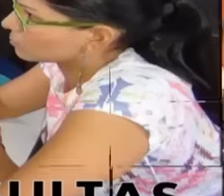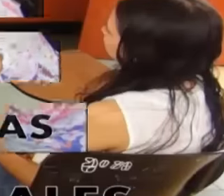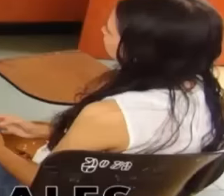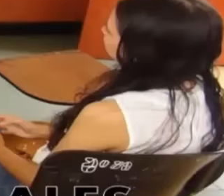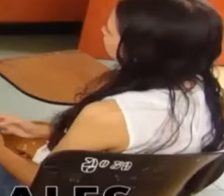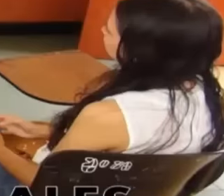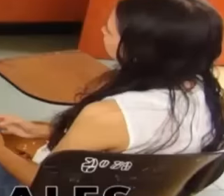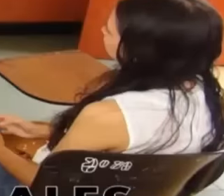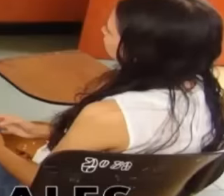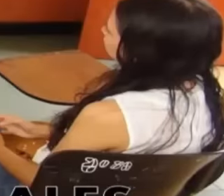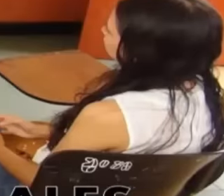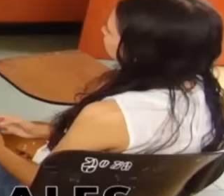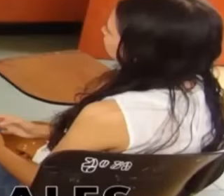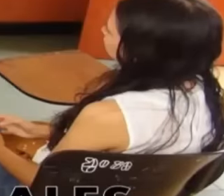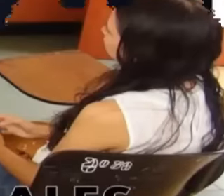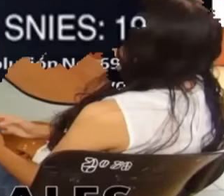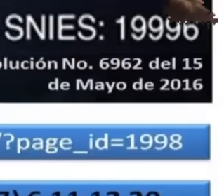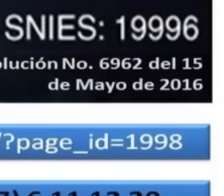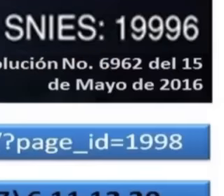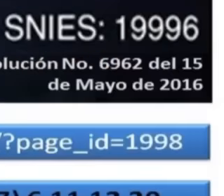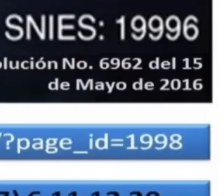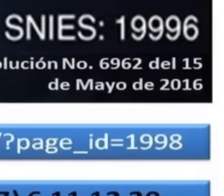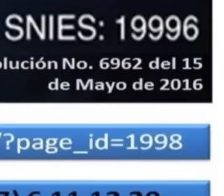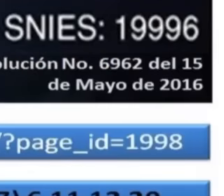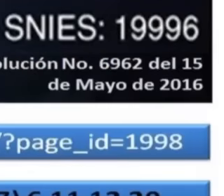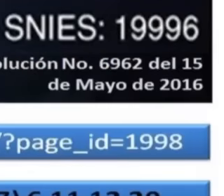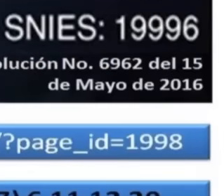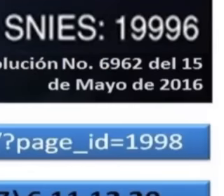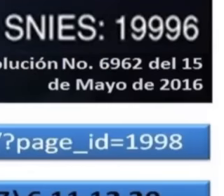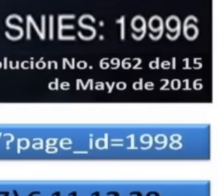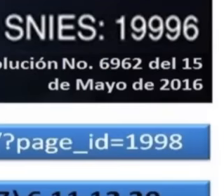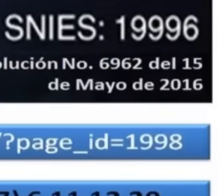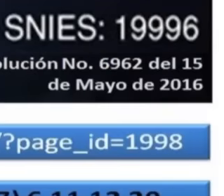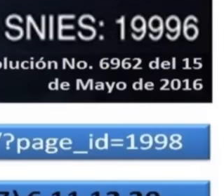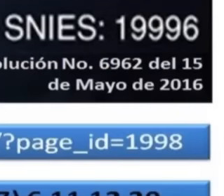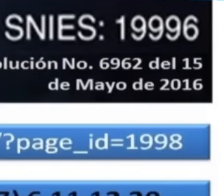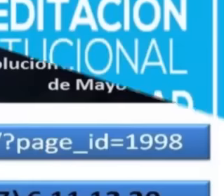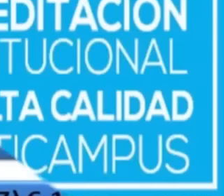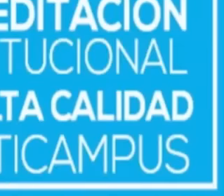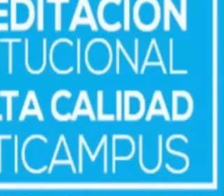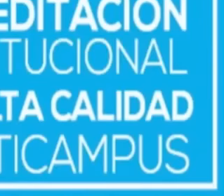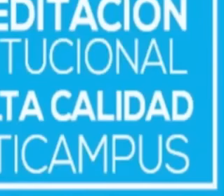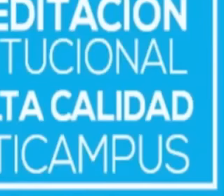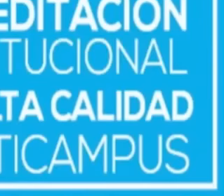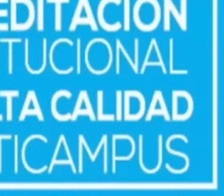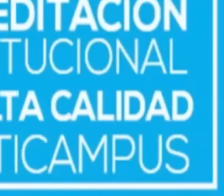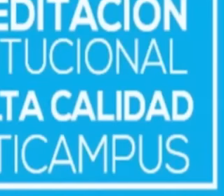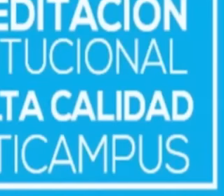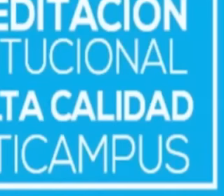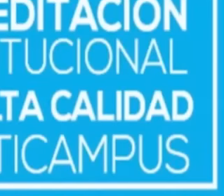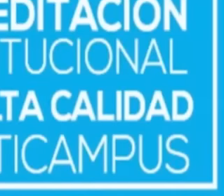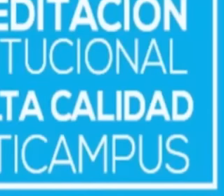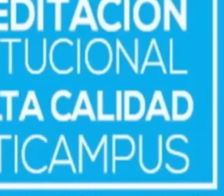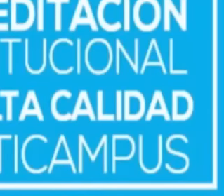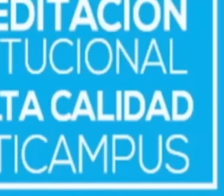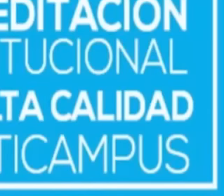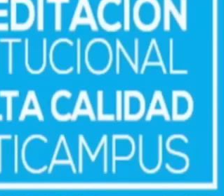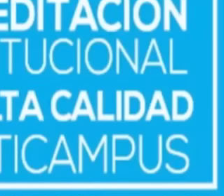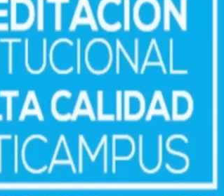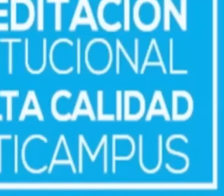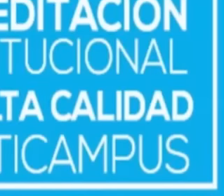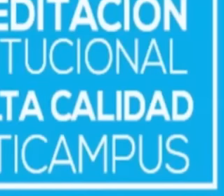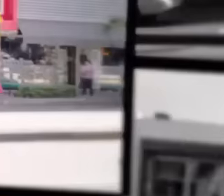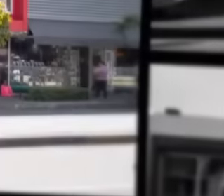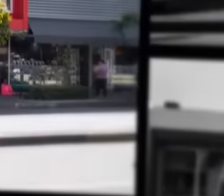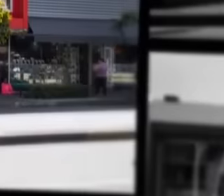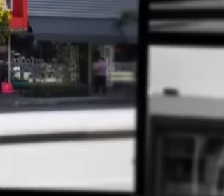pregrado y posgrado en sus facultades de Educación, Ciencias y Tecnologías y Maestría en Educación. Inscripciones abiertas, Colegio Seminario San Pedro Claver, piso 2,